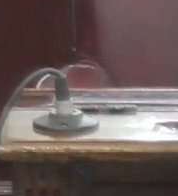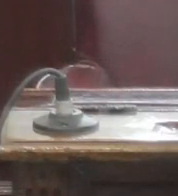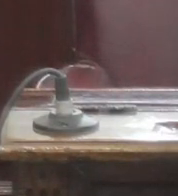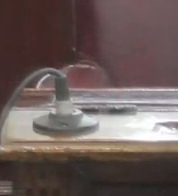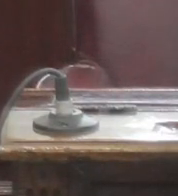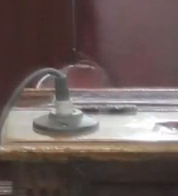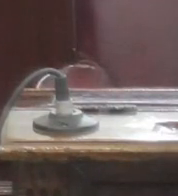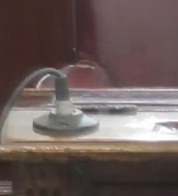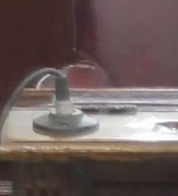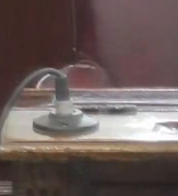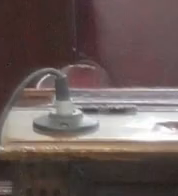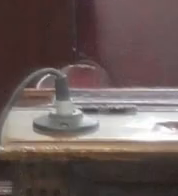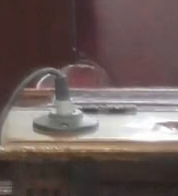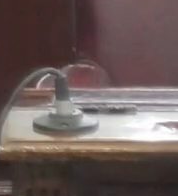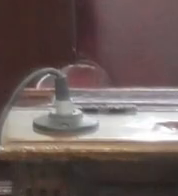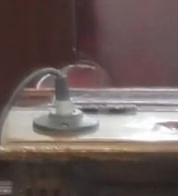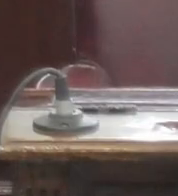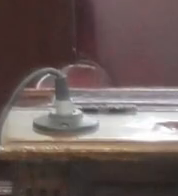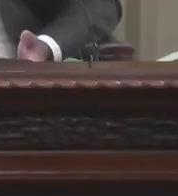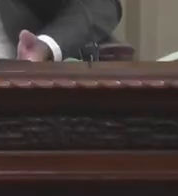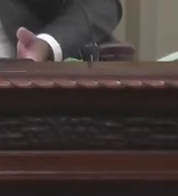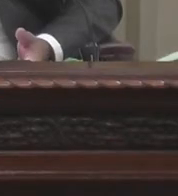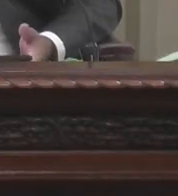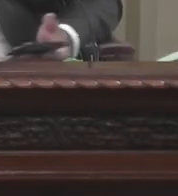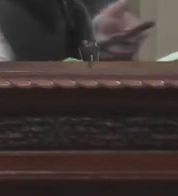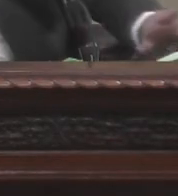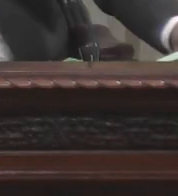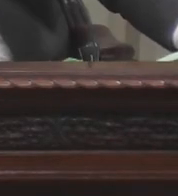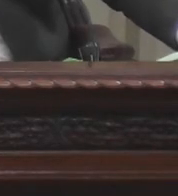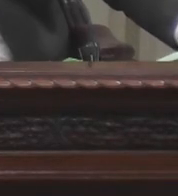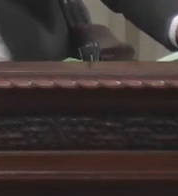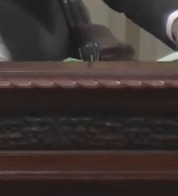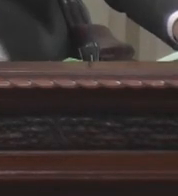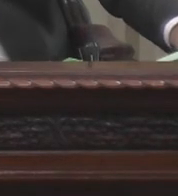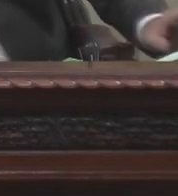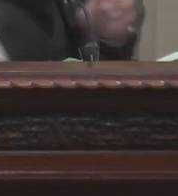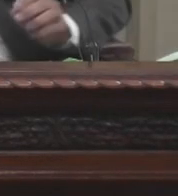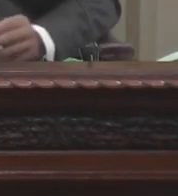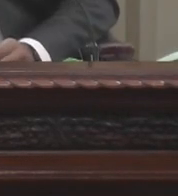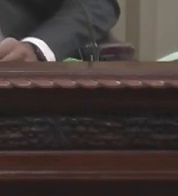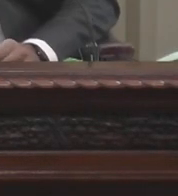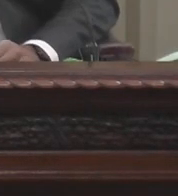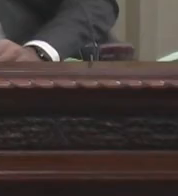Suprema. Muchas gracias. Gracias, diputado. Diputado Gabriel Real.